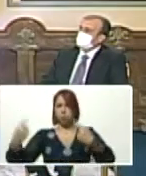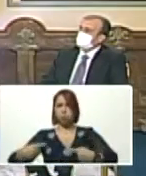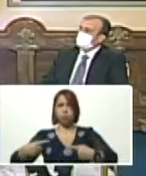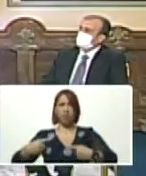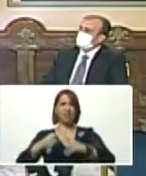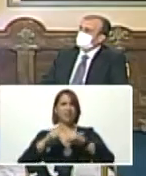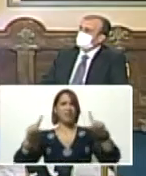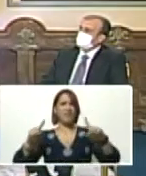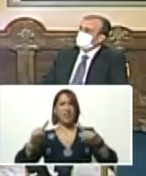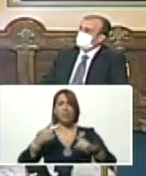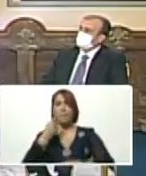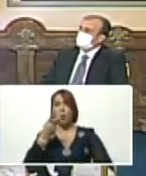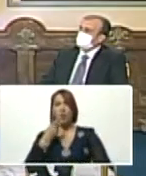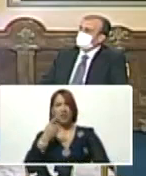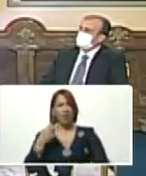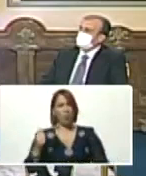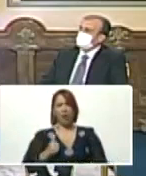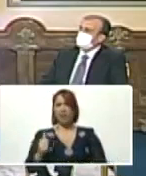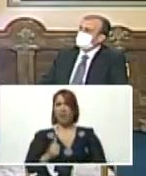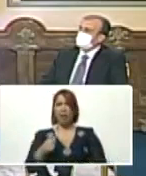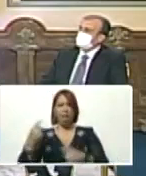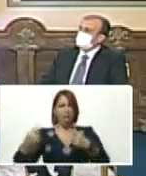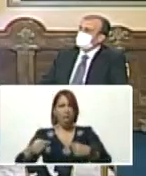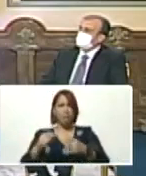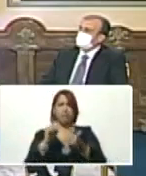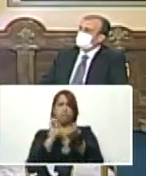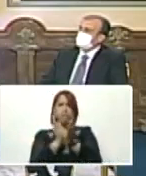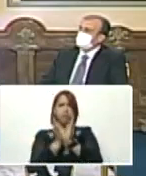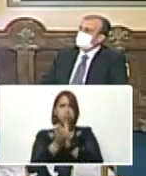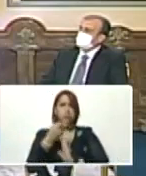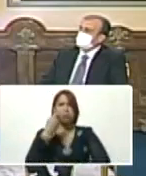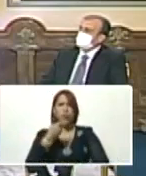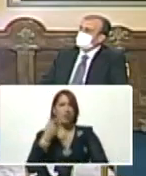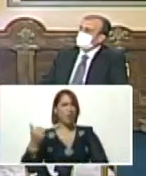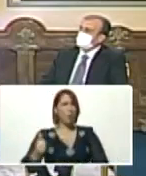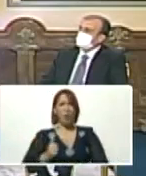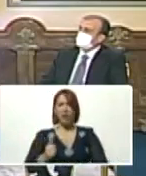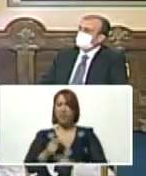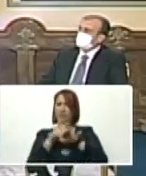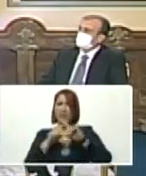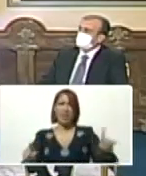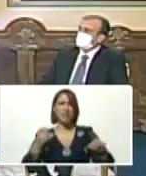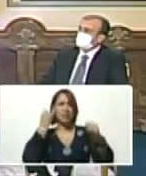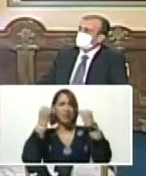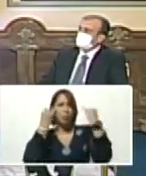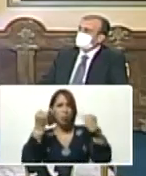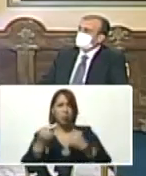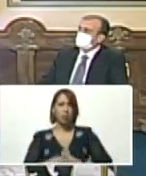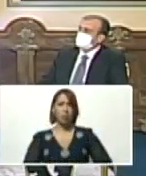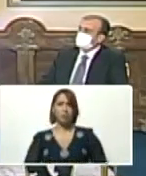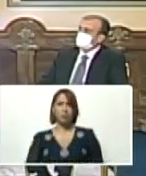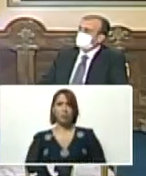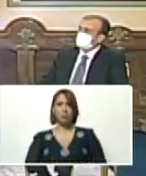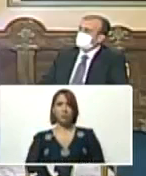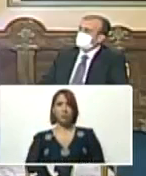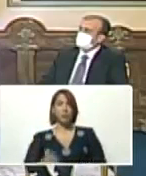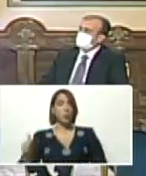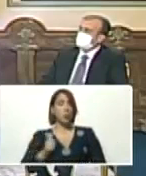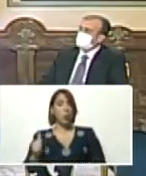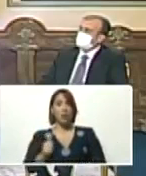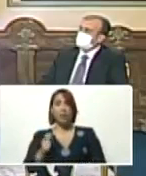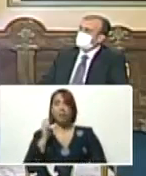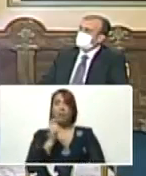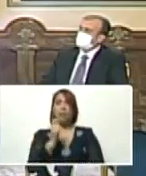política, de cualquier disputa geopolítica, de cualquier disputa ideológica, de cualquier tipo